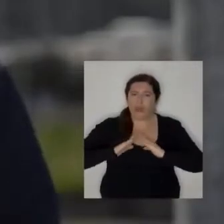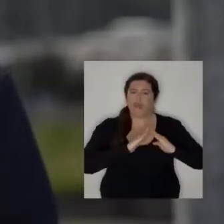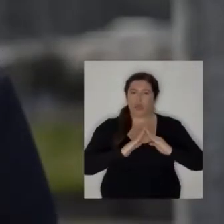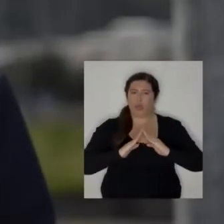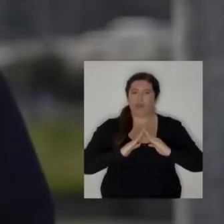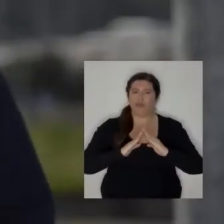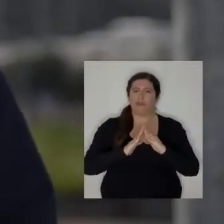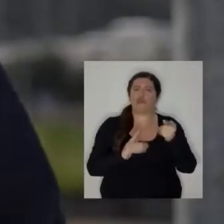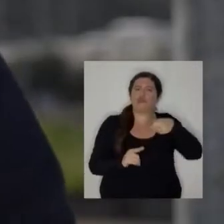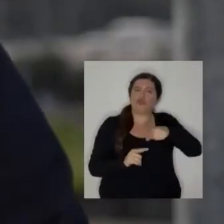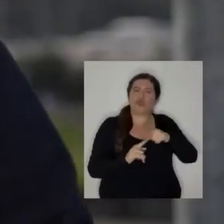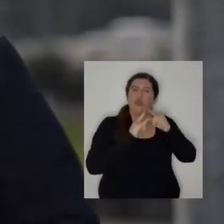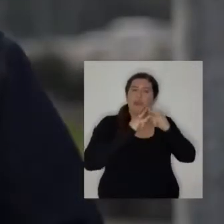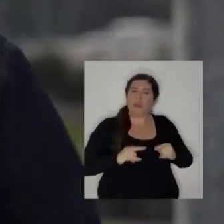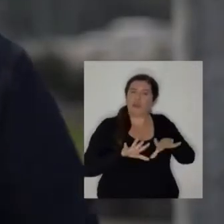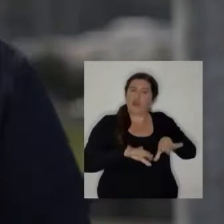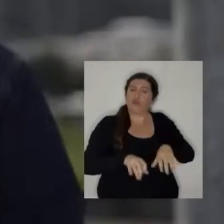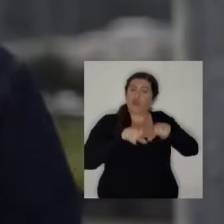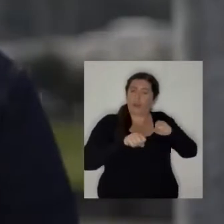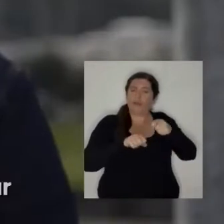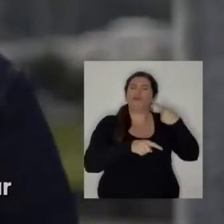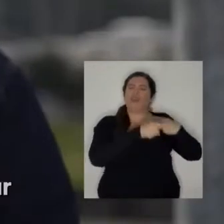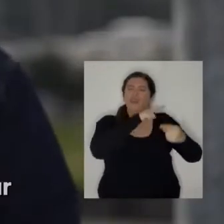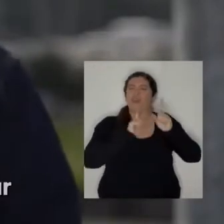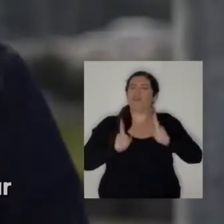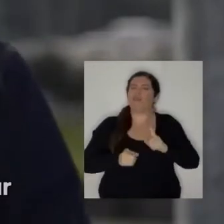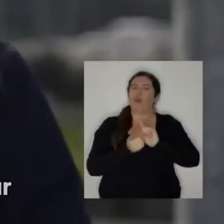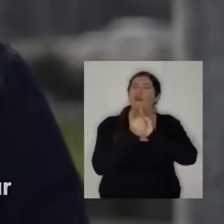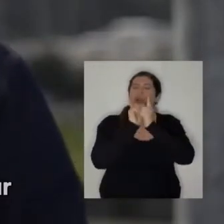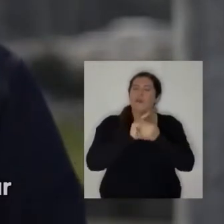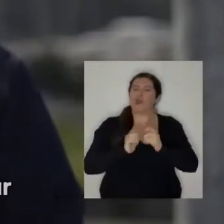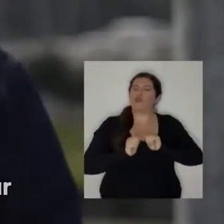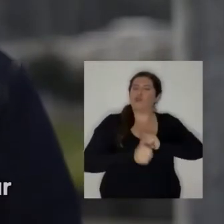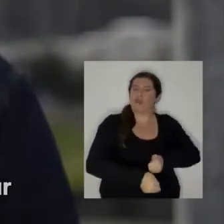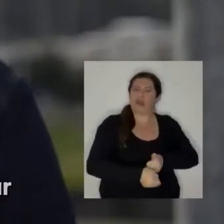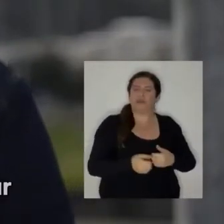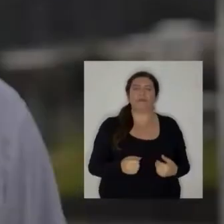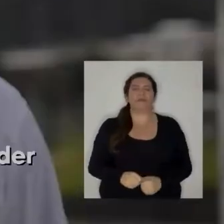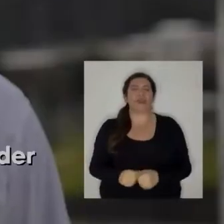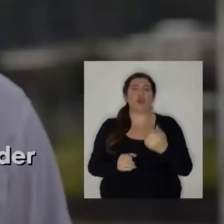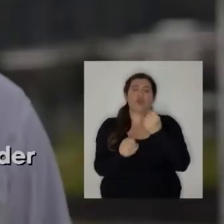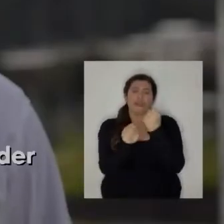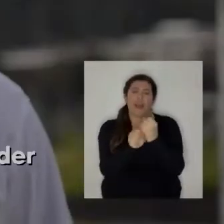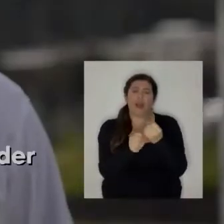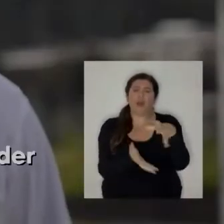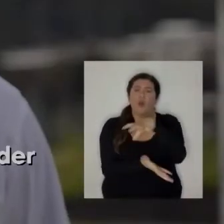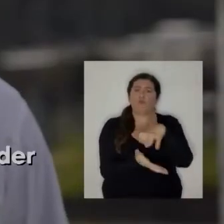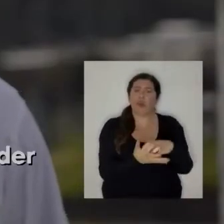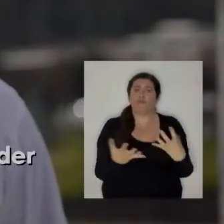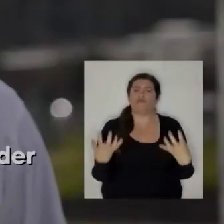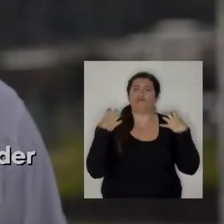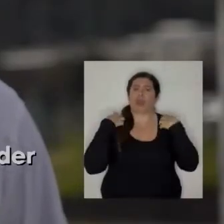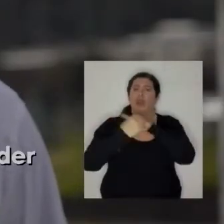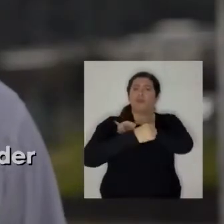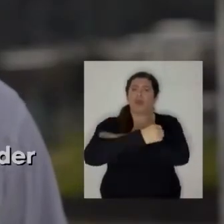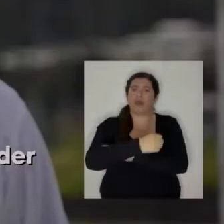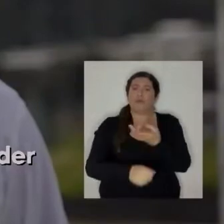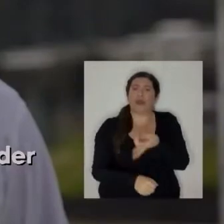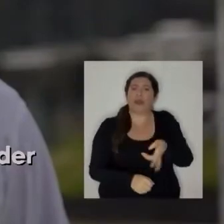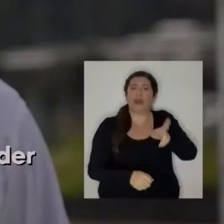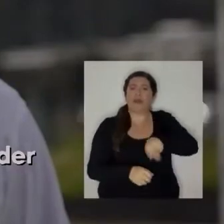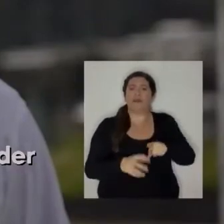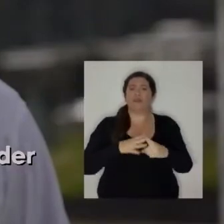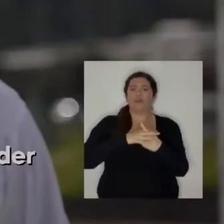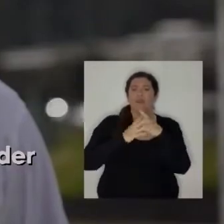Desde las poblaciones, venimos desde las tomas. Tenemos una historia que tenemos que cambiar y superar. Los trabajadores y el pueblo al poder